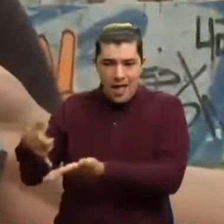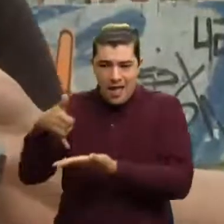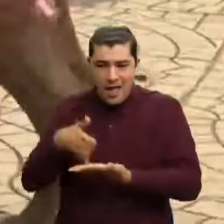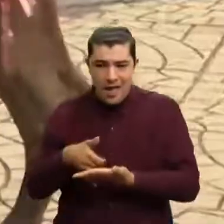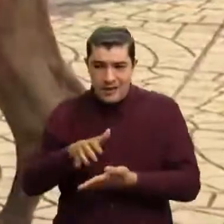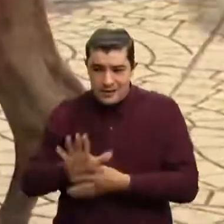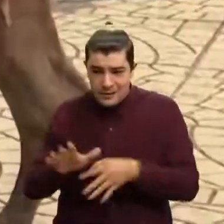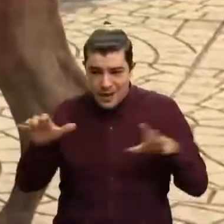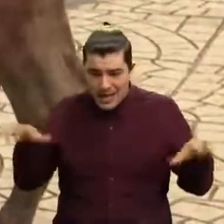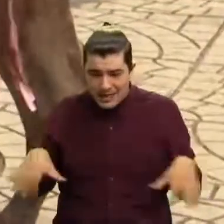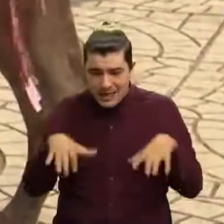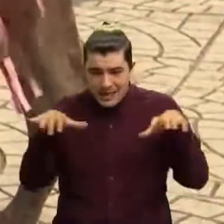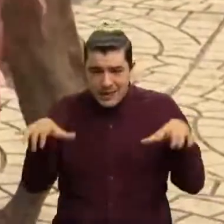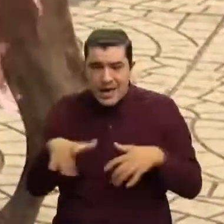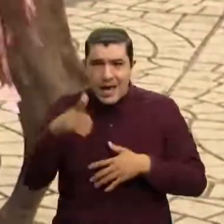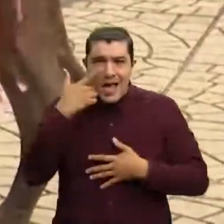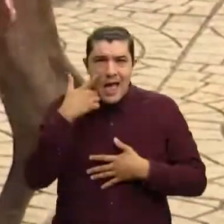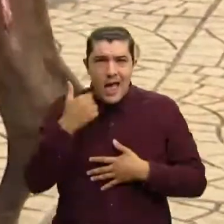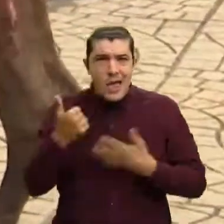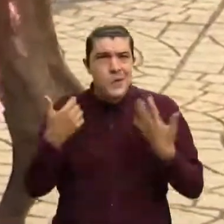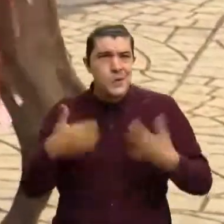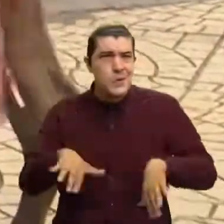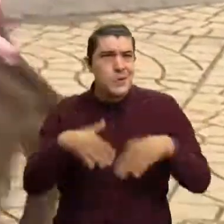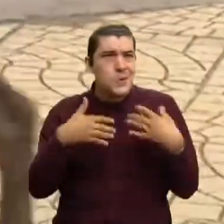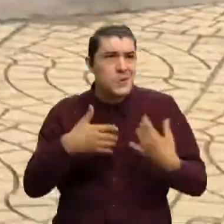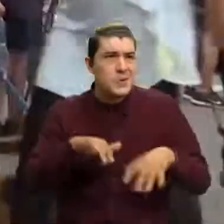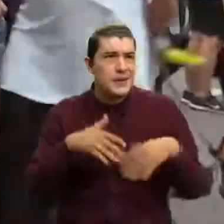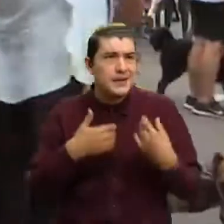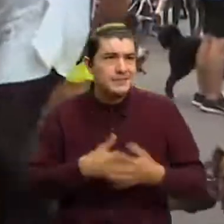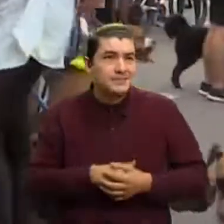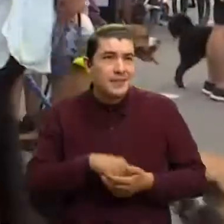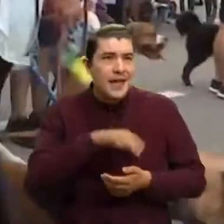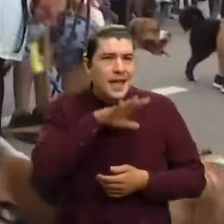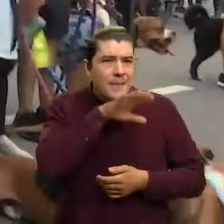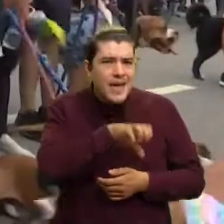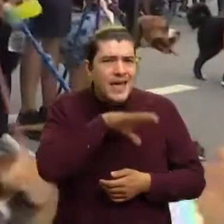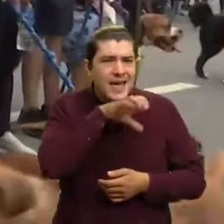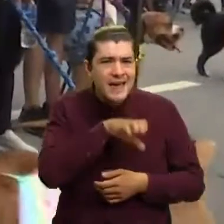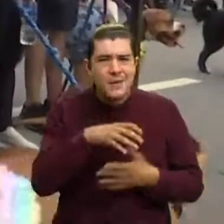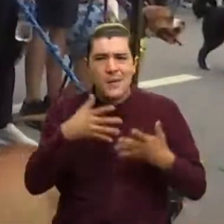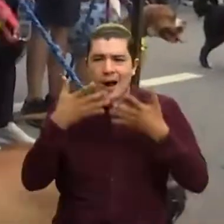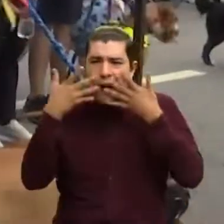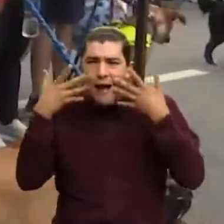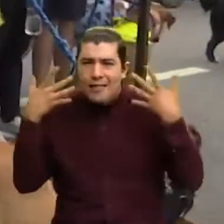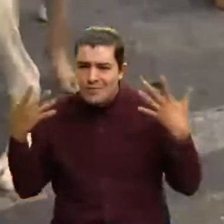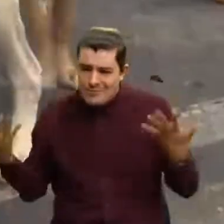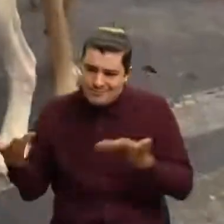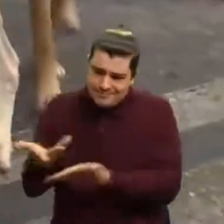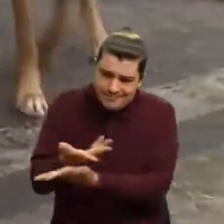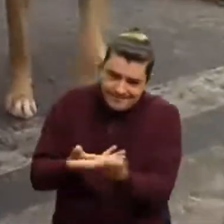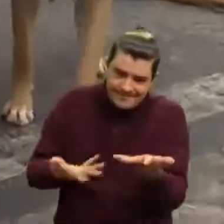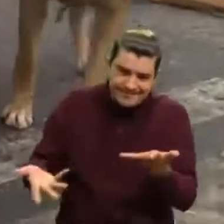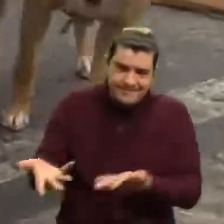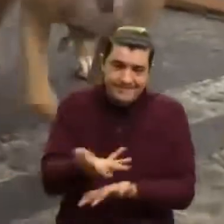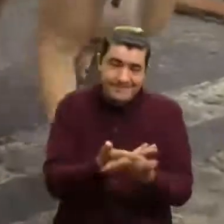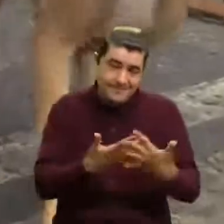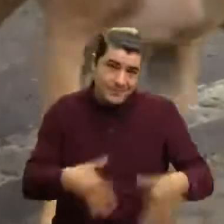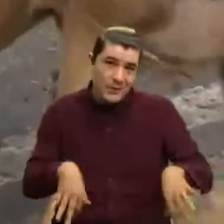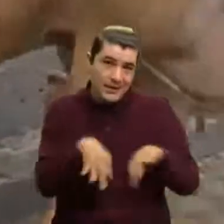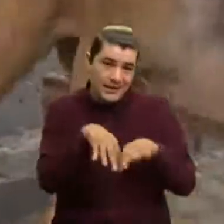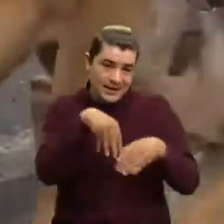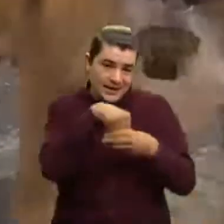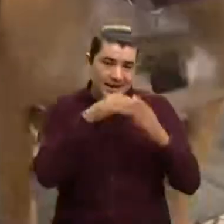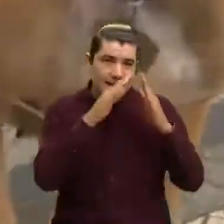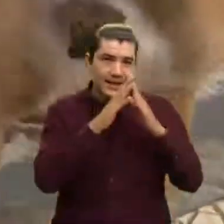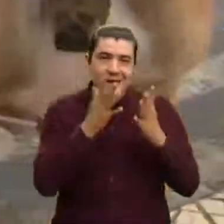actividad es súper espectacular porque integramos a nuestros animalitos que son lo fundamental en nuestros hogares.